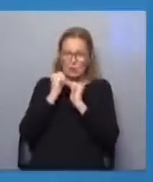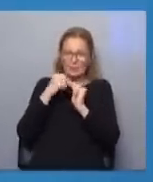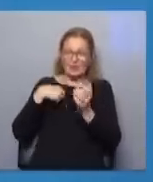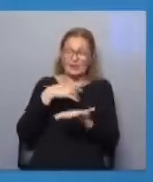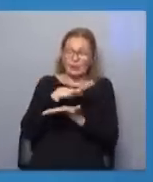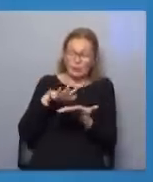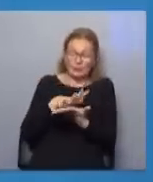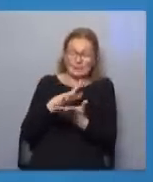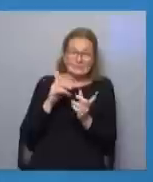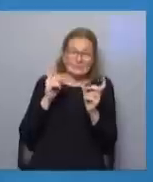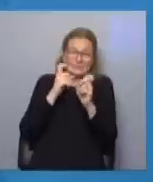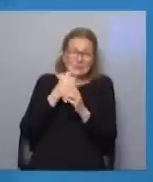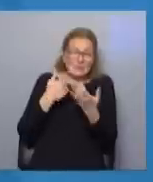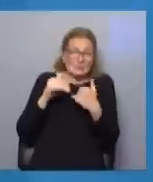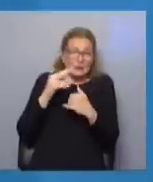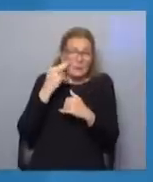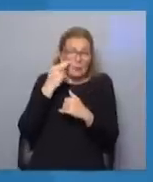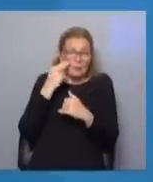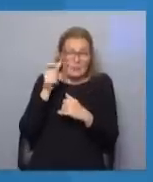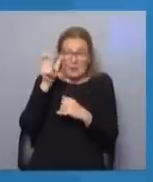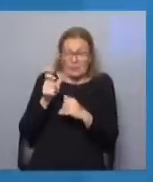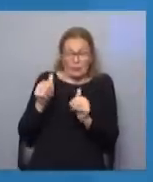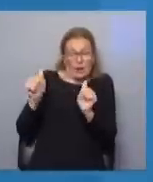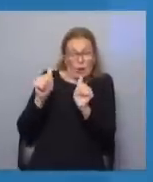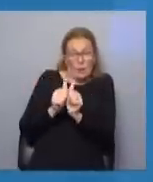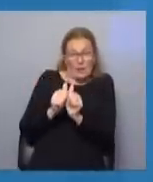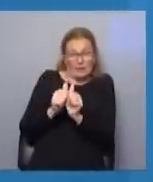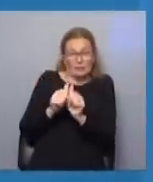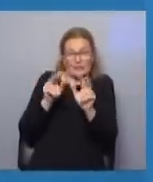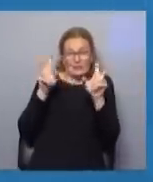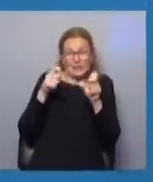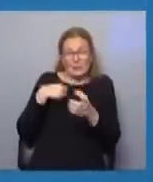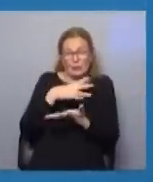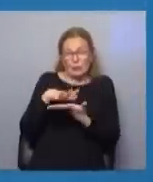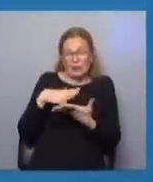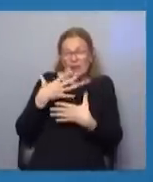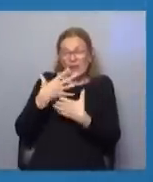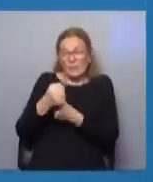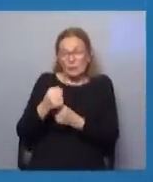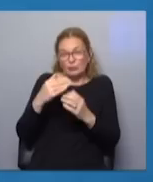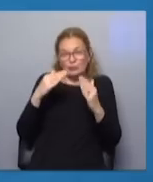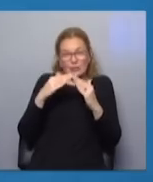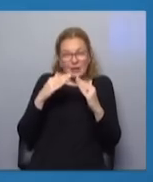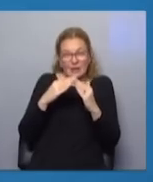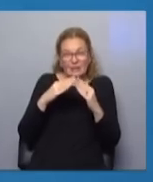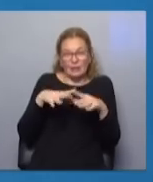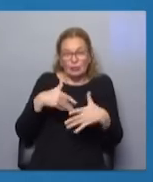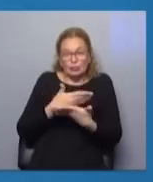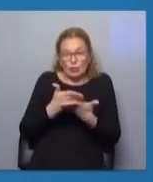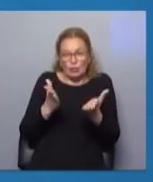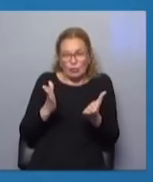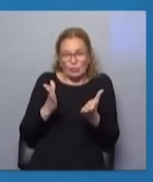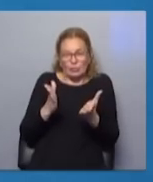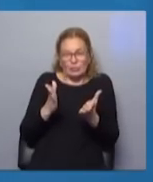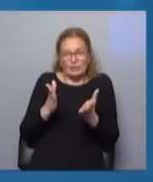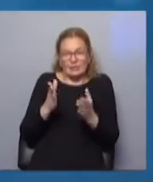más te exige la ciudadanía que estés a su lado temas sociales temas de apoyo tema vivienda todo lo que incluso son